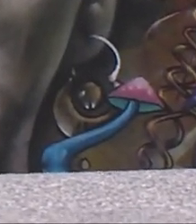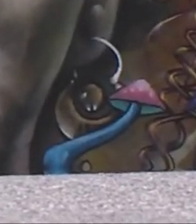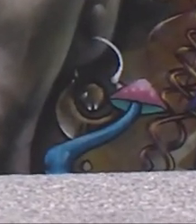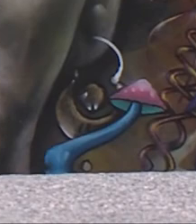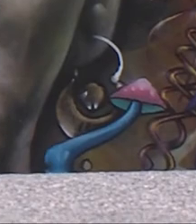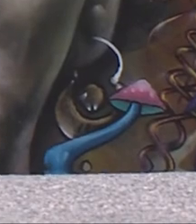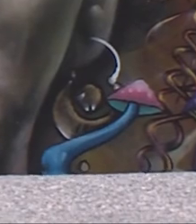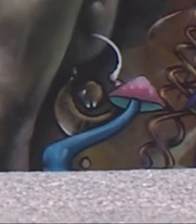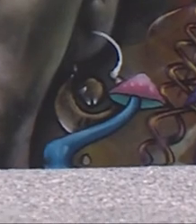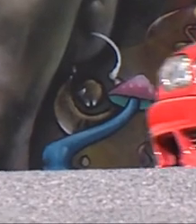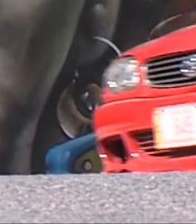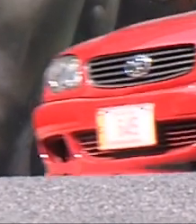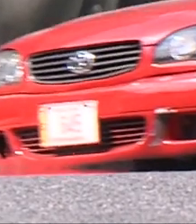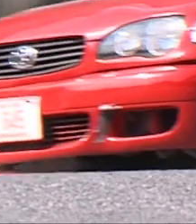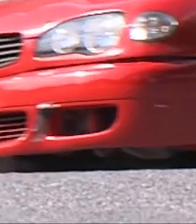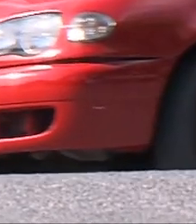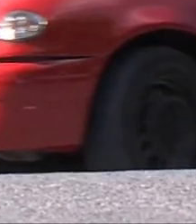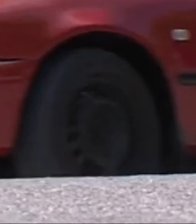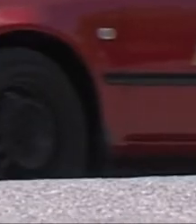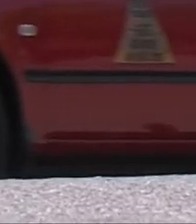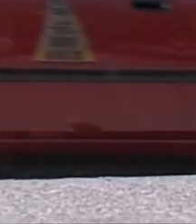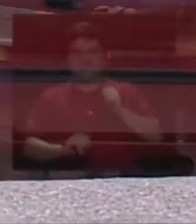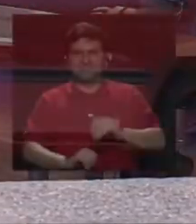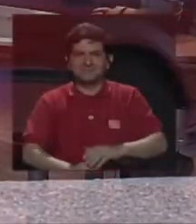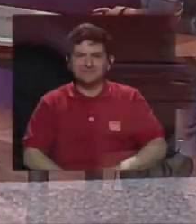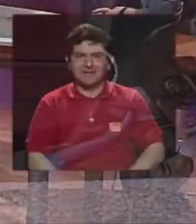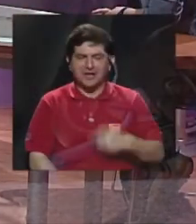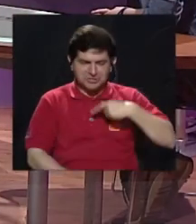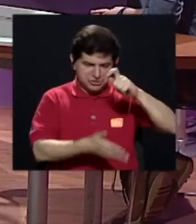es una herramienta bastante explícita, ¿verdad? O sea, yo